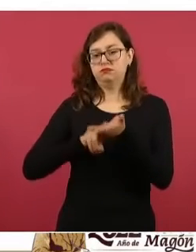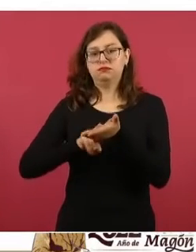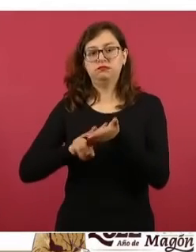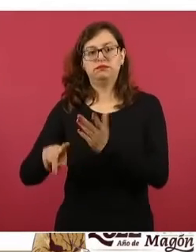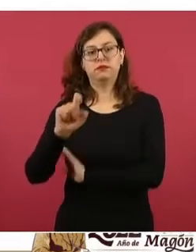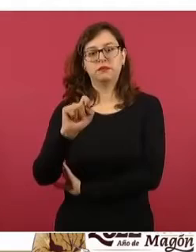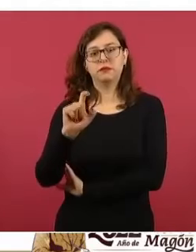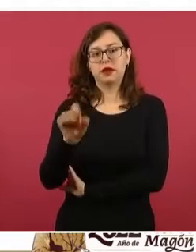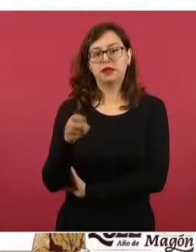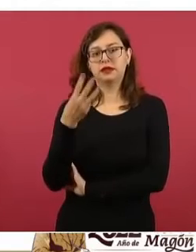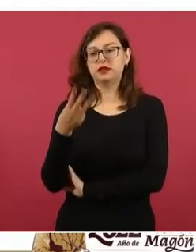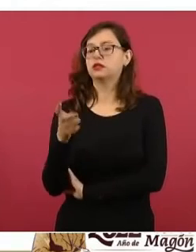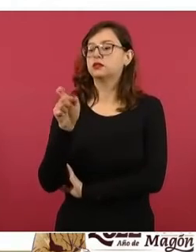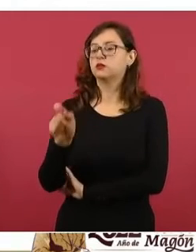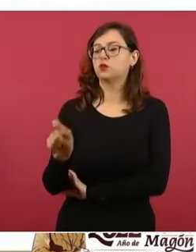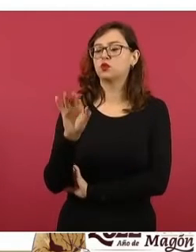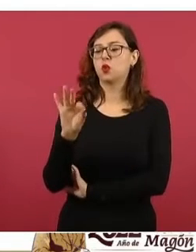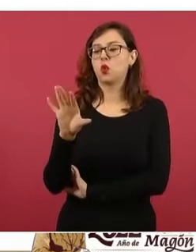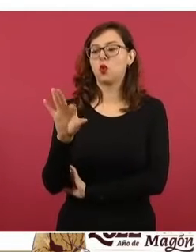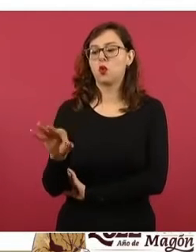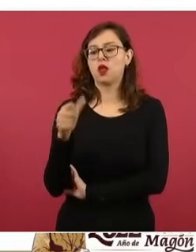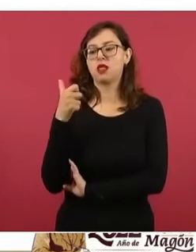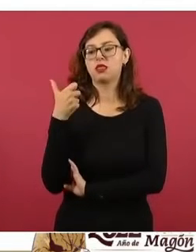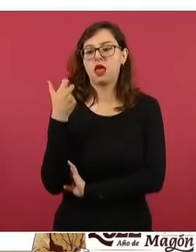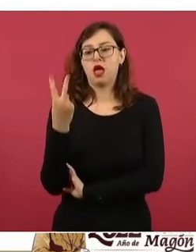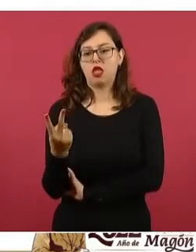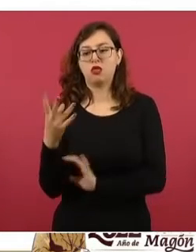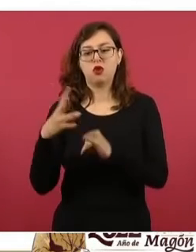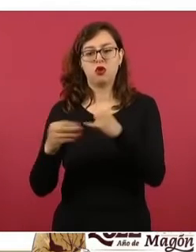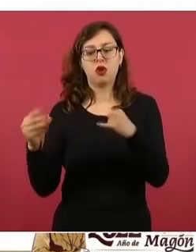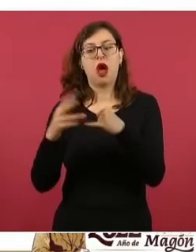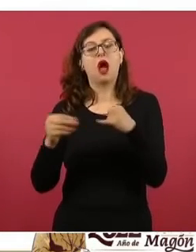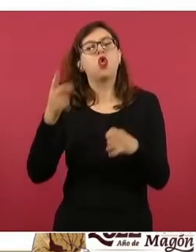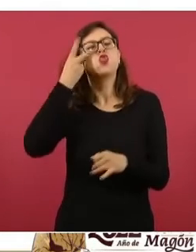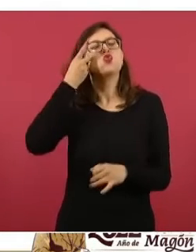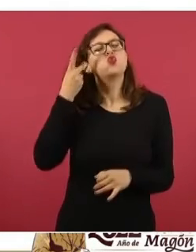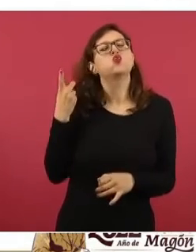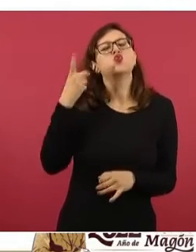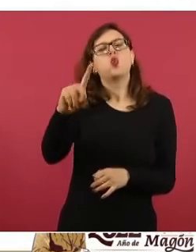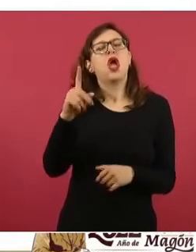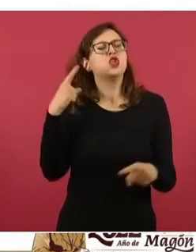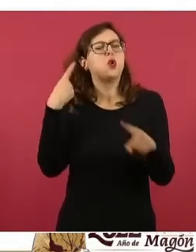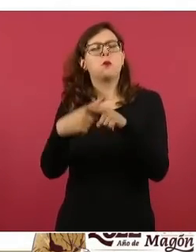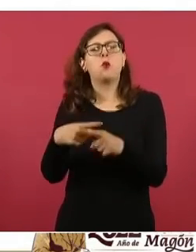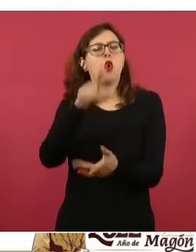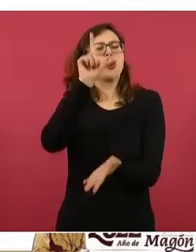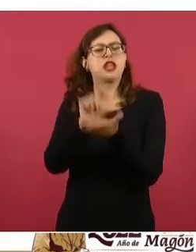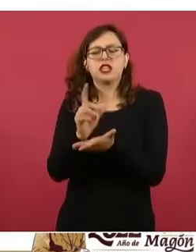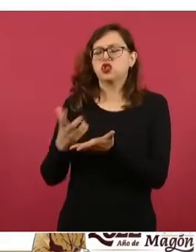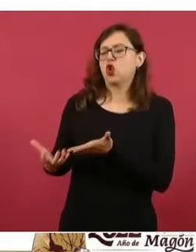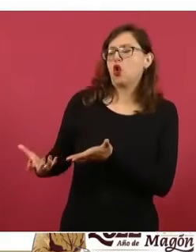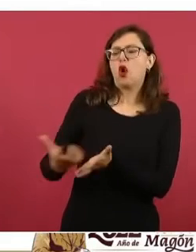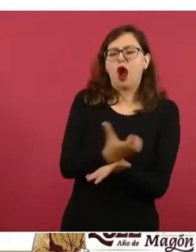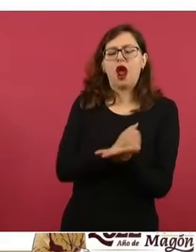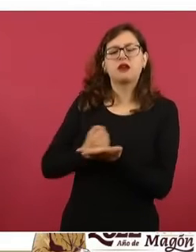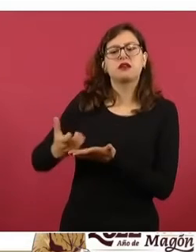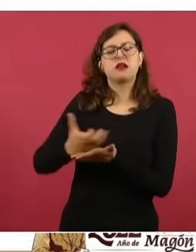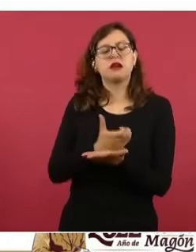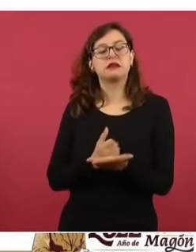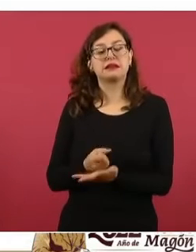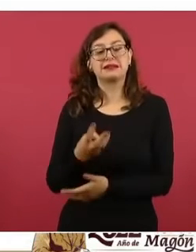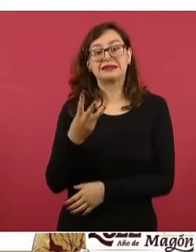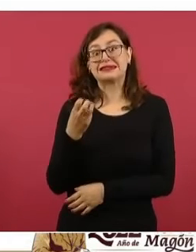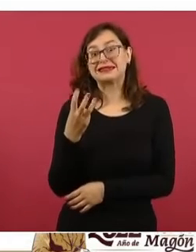centavos el litro de la gasolina regular. Tiene un margen, estos angelitos, de 3 pesos con